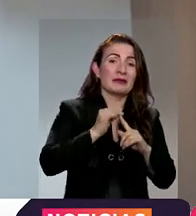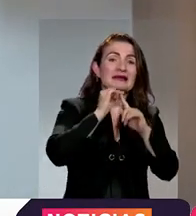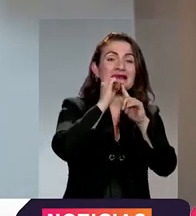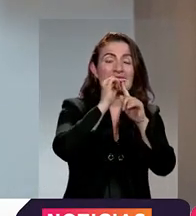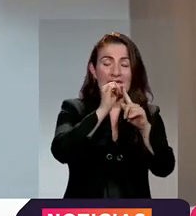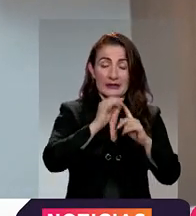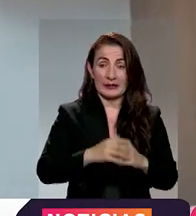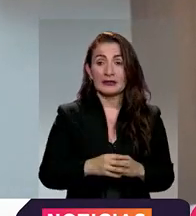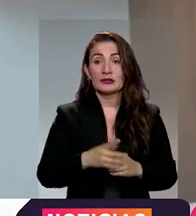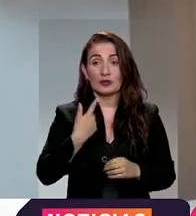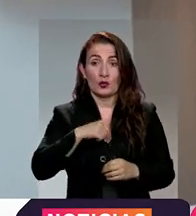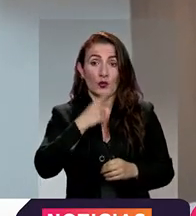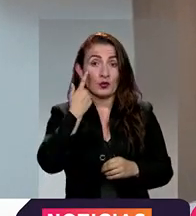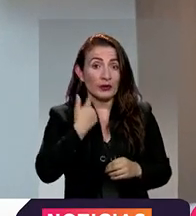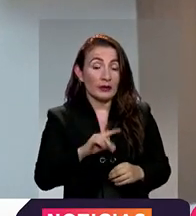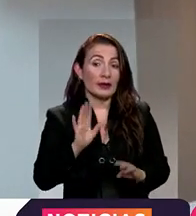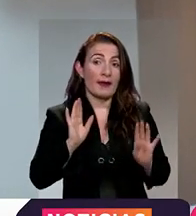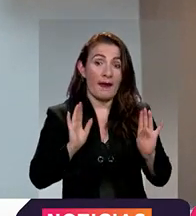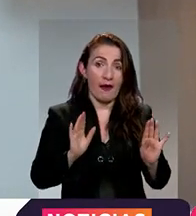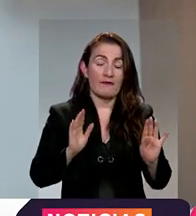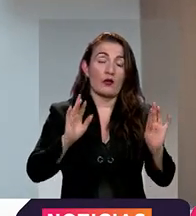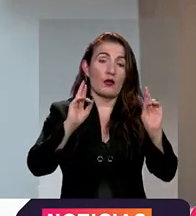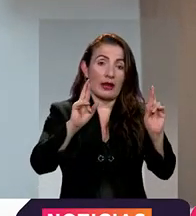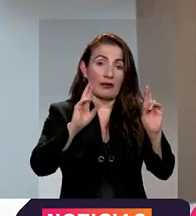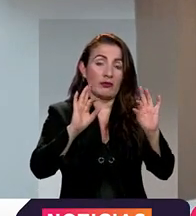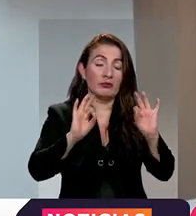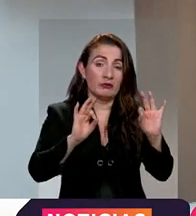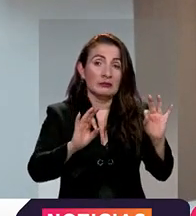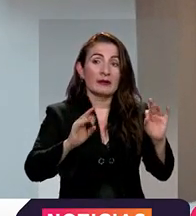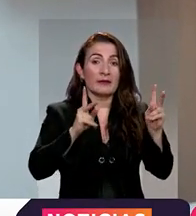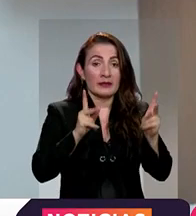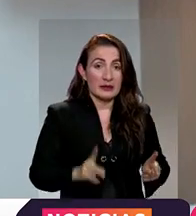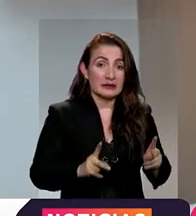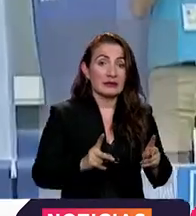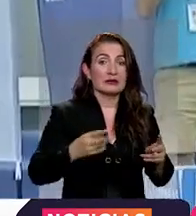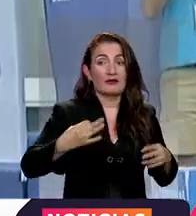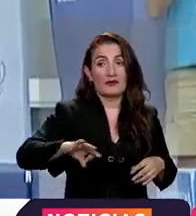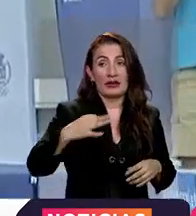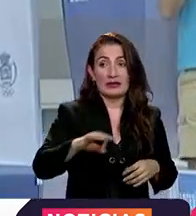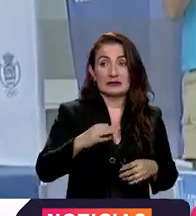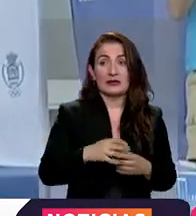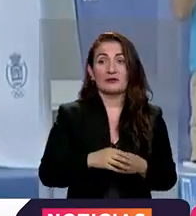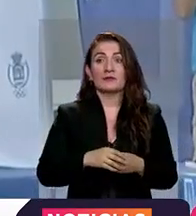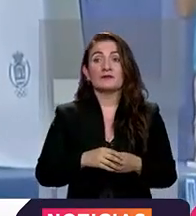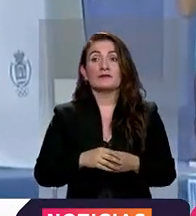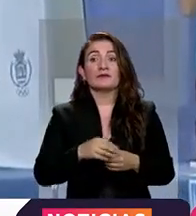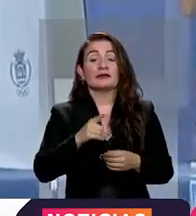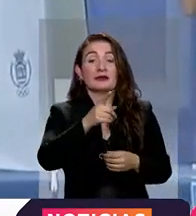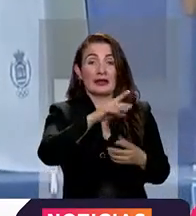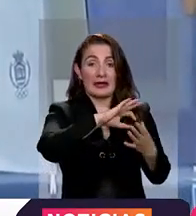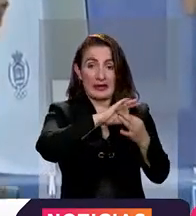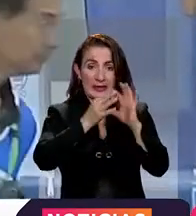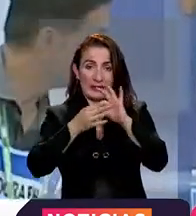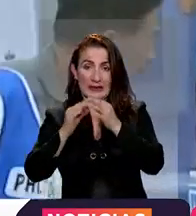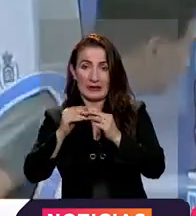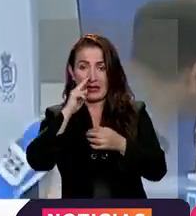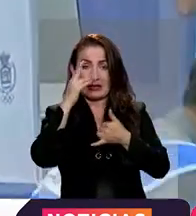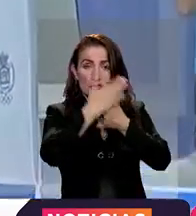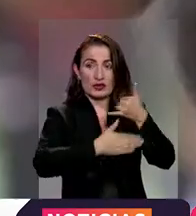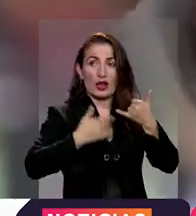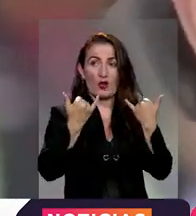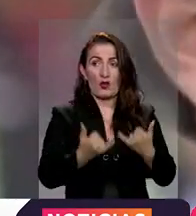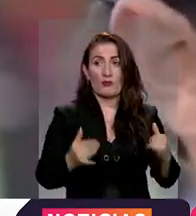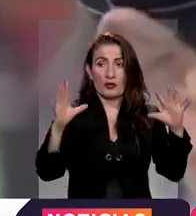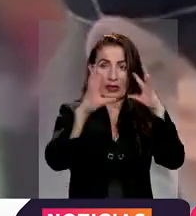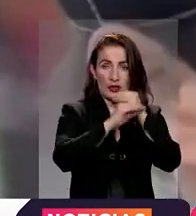especiales, solamente un día, esperemos que estemos súper bien, que hayamos descansado bien del Tour de Francia. Pero el calendario de los atletas nacionales iniciará esta misma